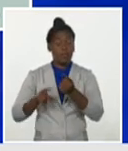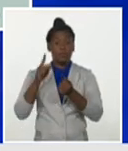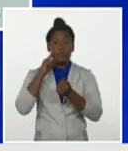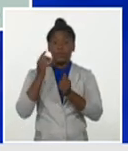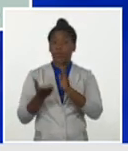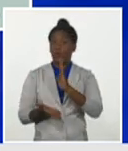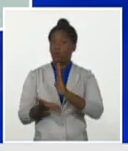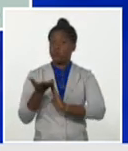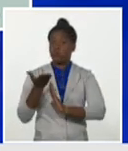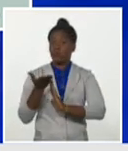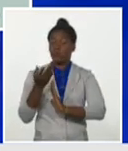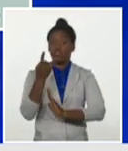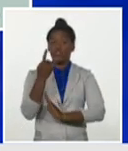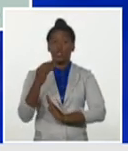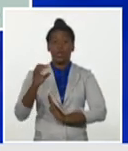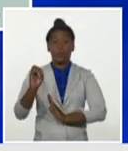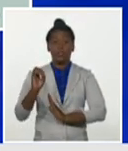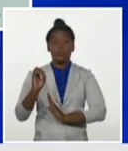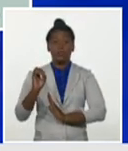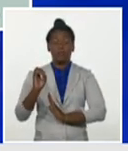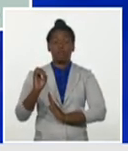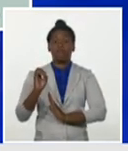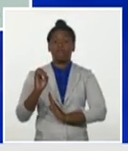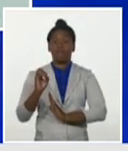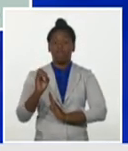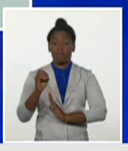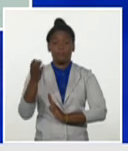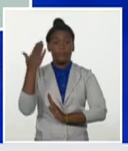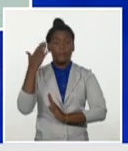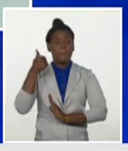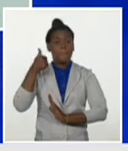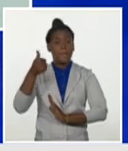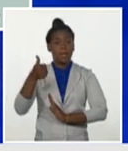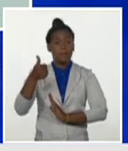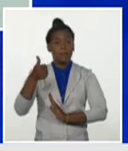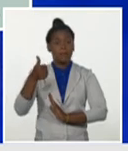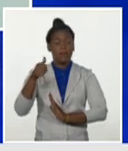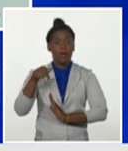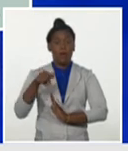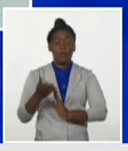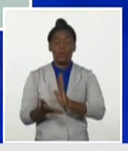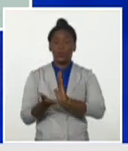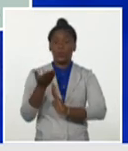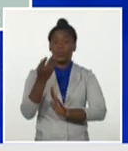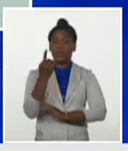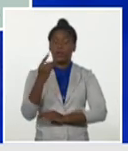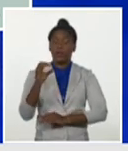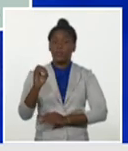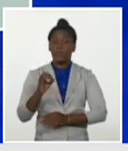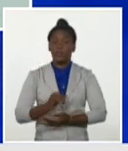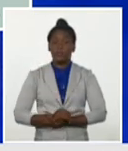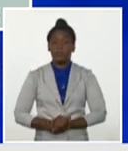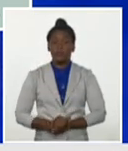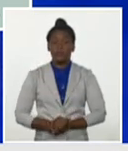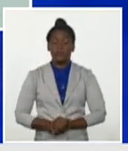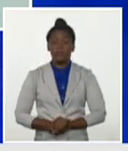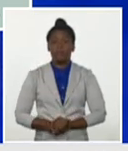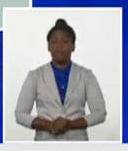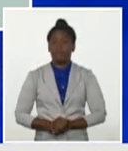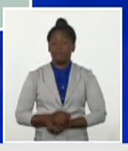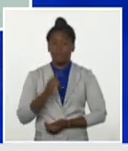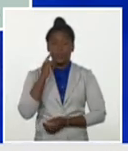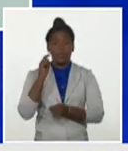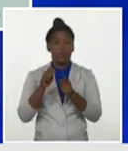elevada para lo que logró Santiago después de una transmisión importante. Estamos hablando de 24 más que el día